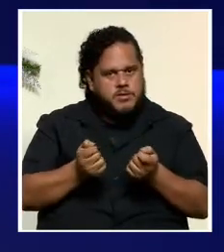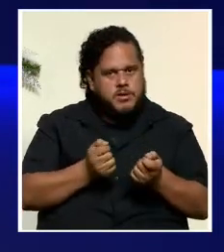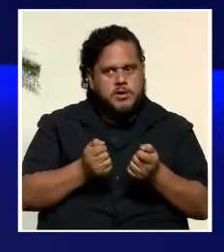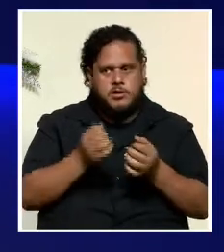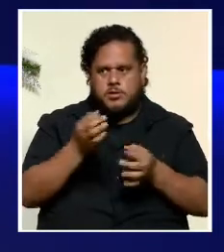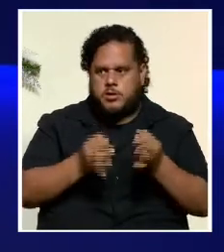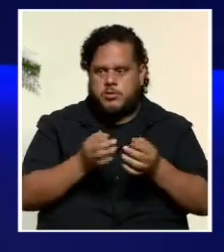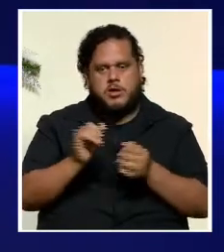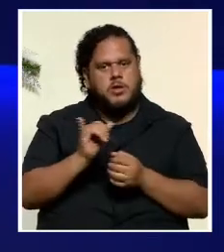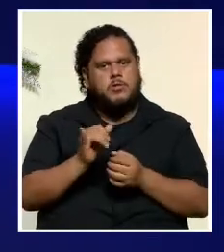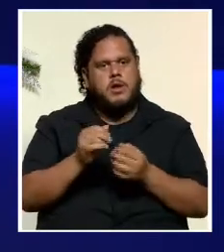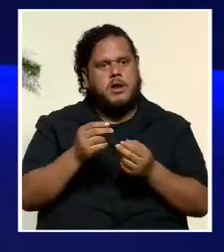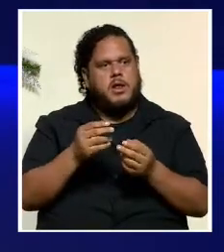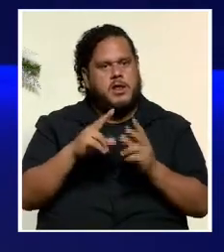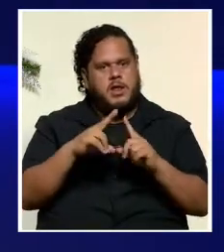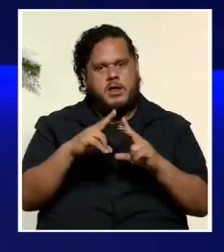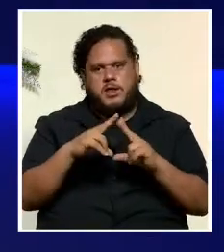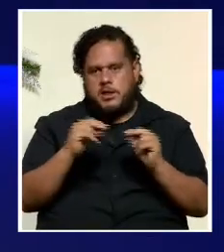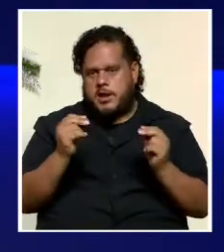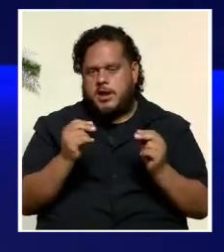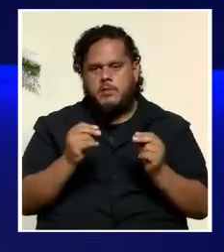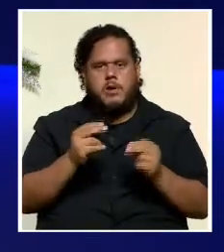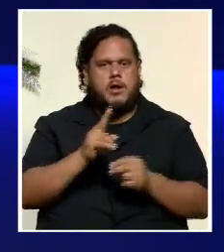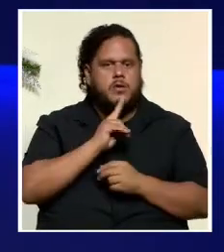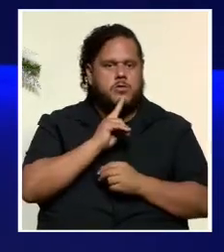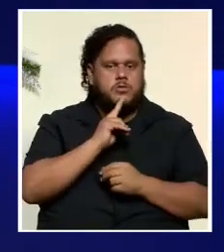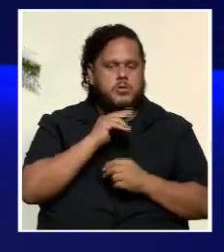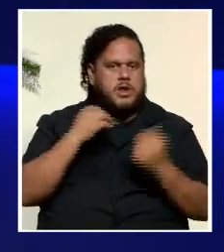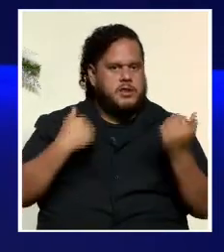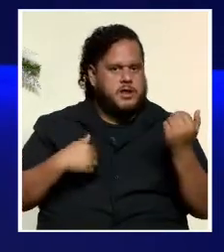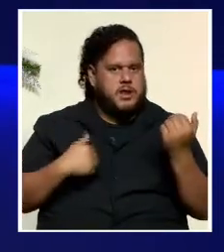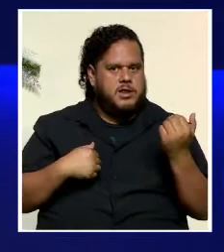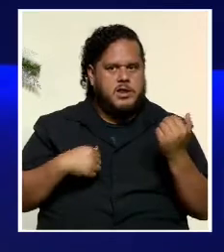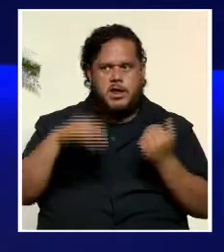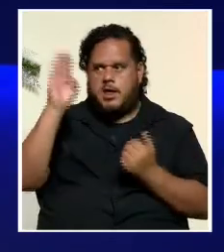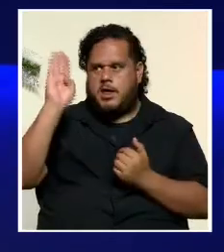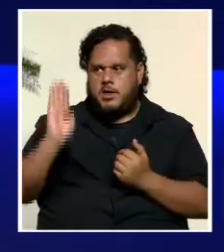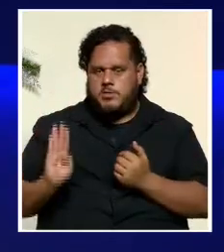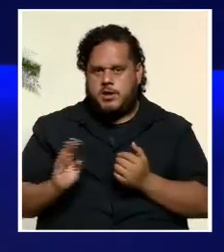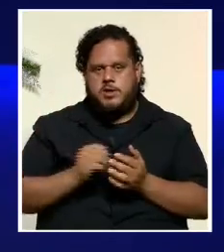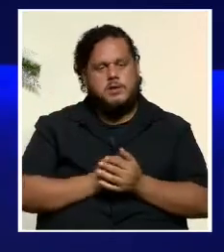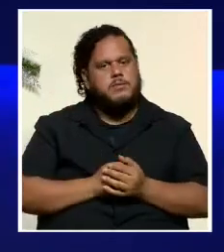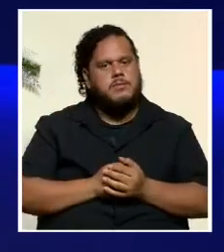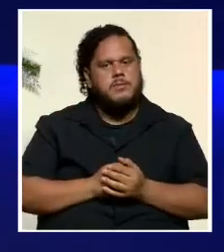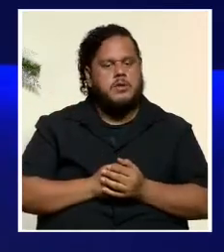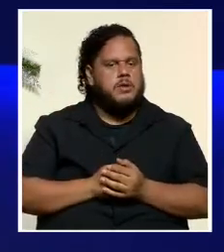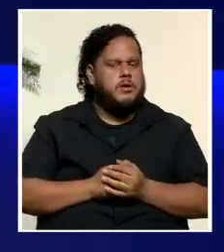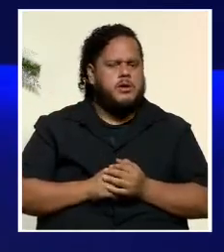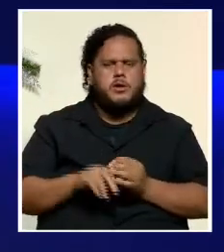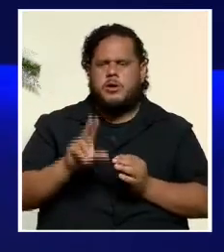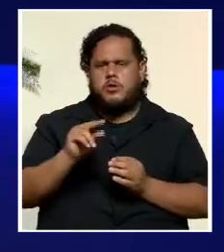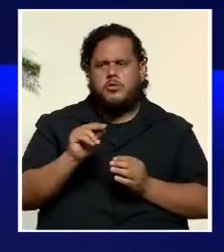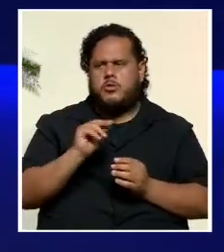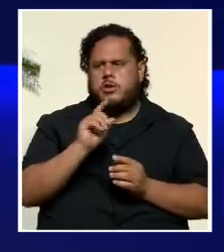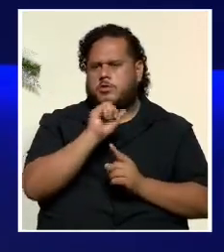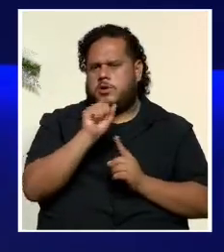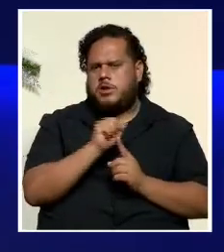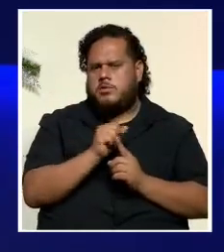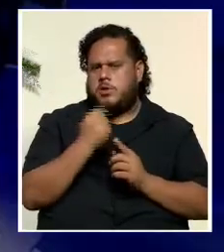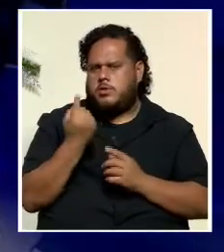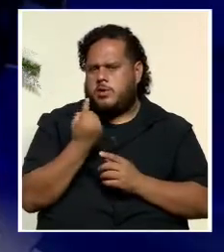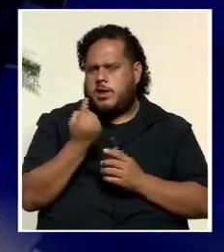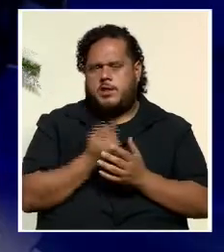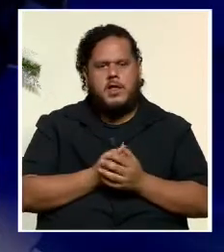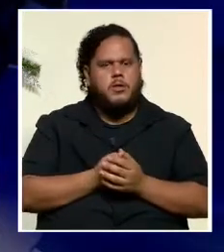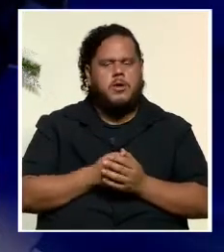en Nicaragua, en Honduras, en Argentina, en Brasil. Es decir, no es un caso aislado. Y en Polonia.